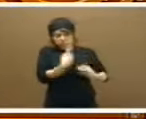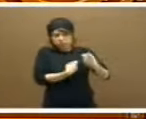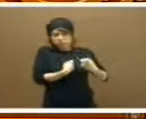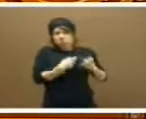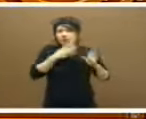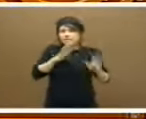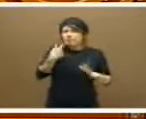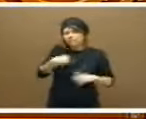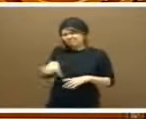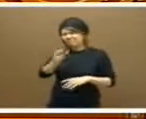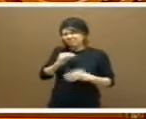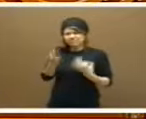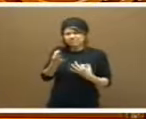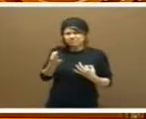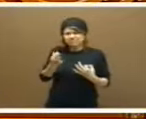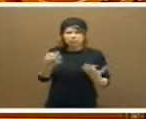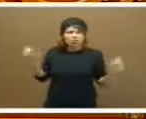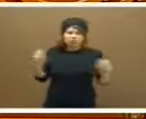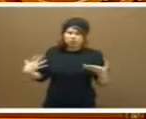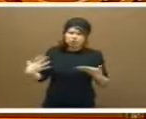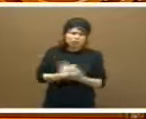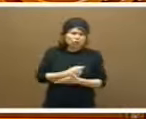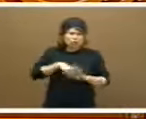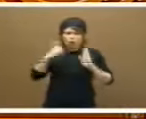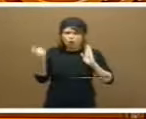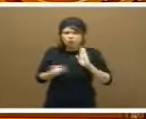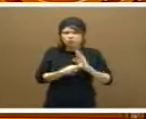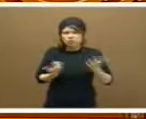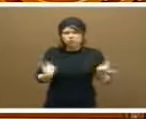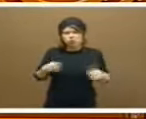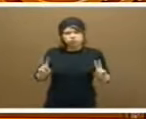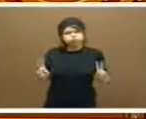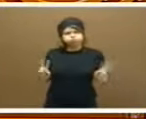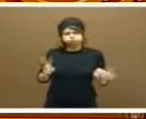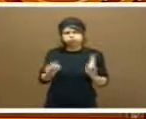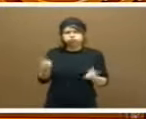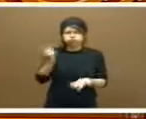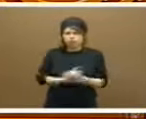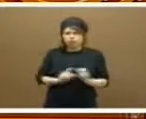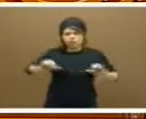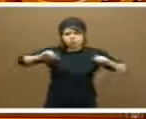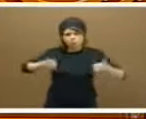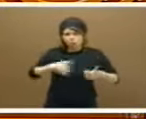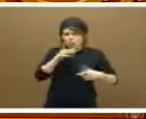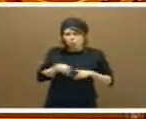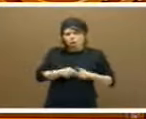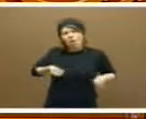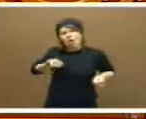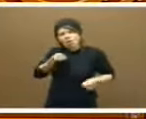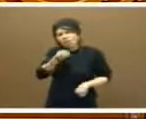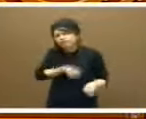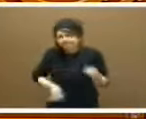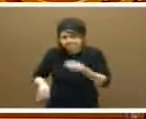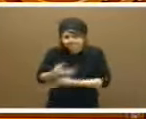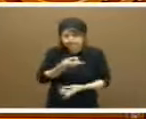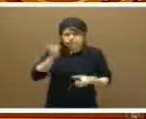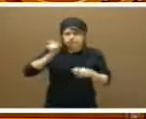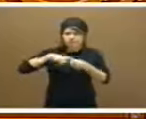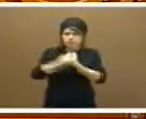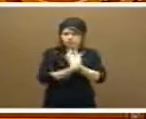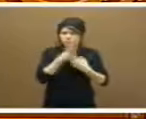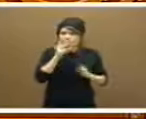pero entendemos que deberían de ser todos y deberían de estar reactivados todos para aportar y participar. Además, así lo